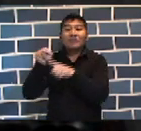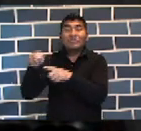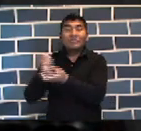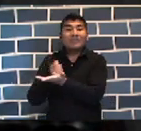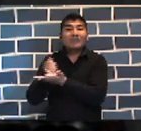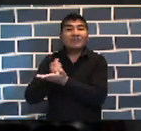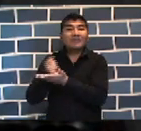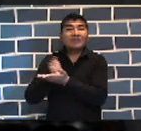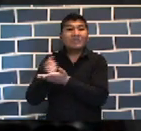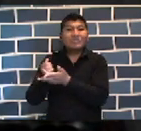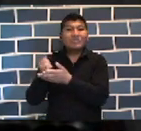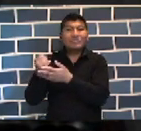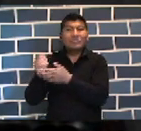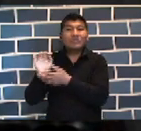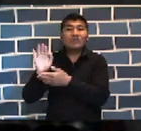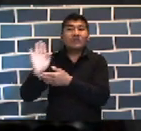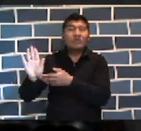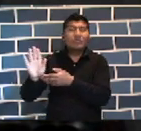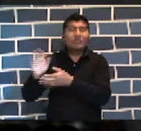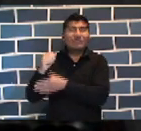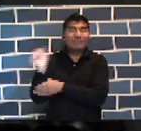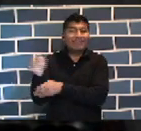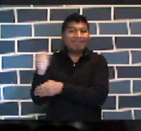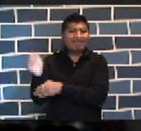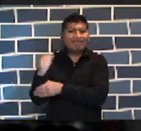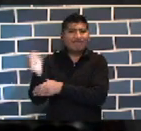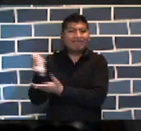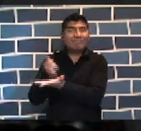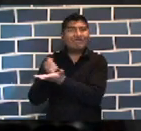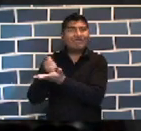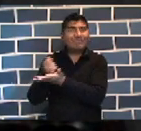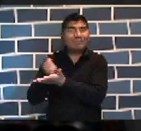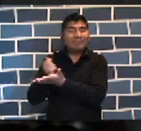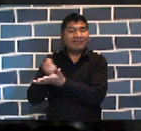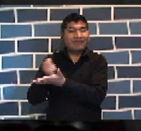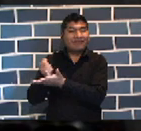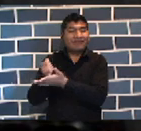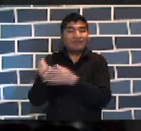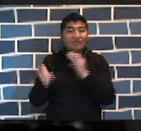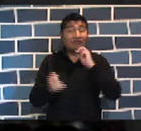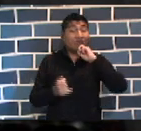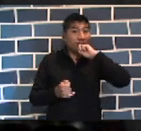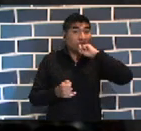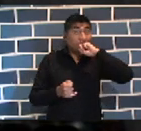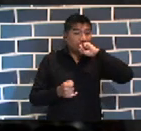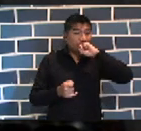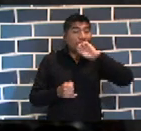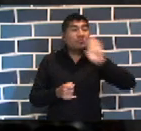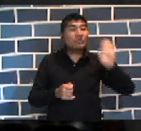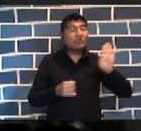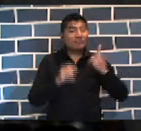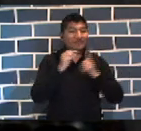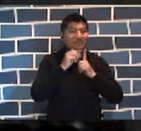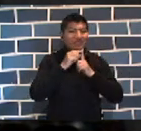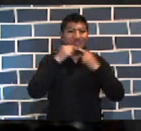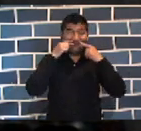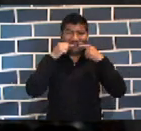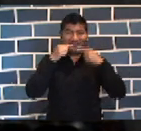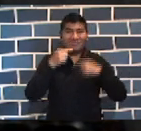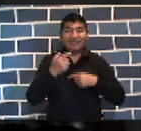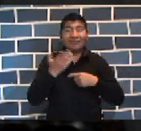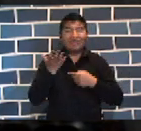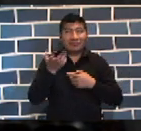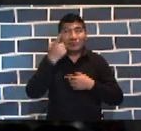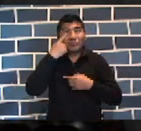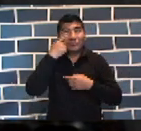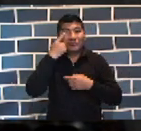guardia frente a su poder manipulador. El Papa en su mensaje dice: hay que